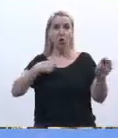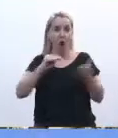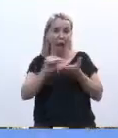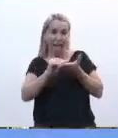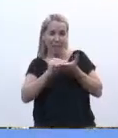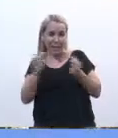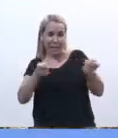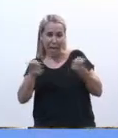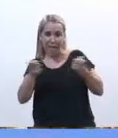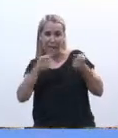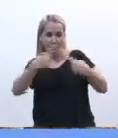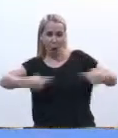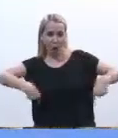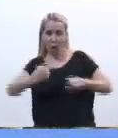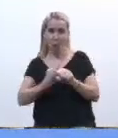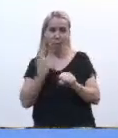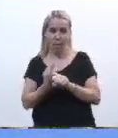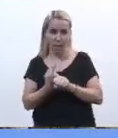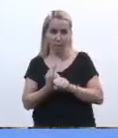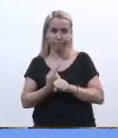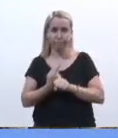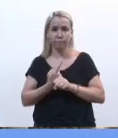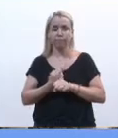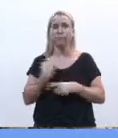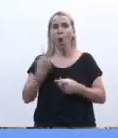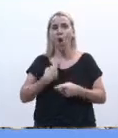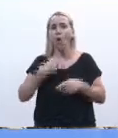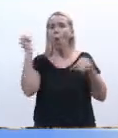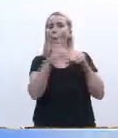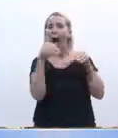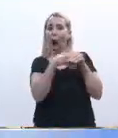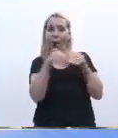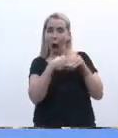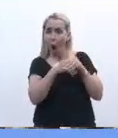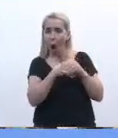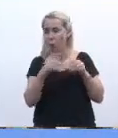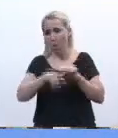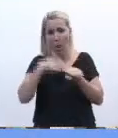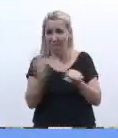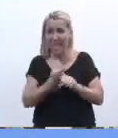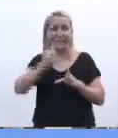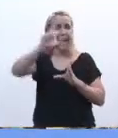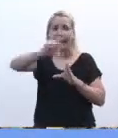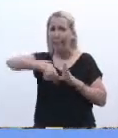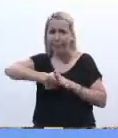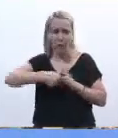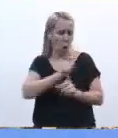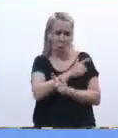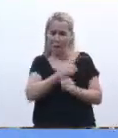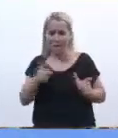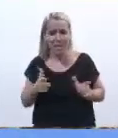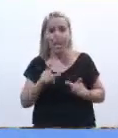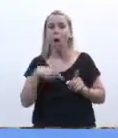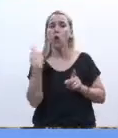nuestros bienes, no podíamos tener cuentas bancarias. No teníamos tarjeta de crédito,